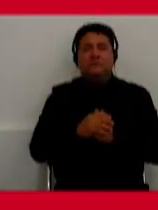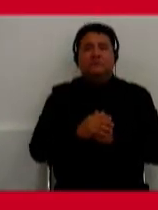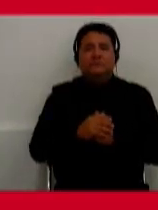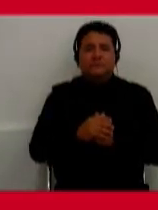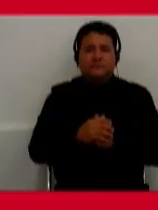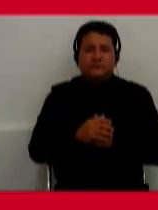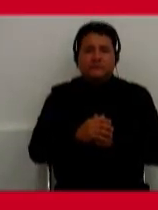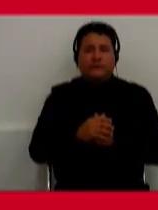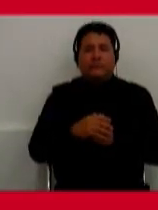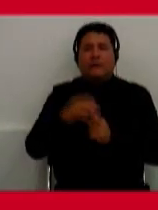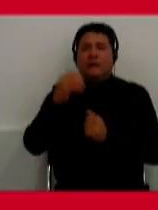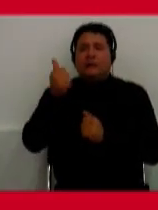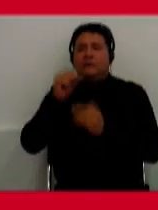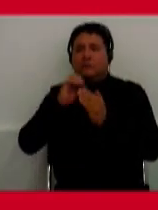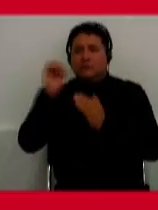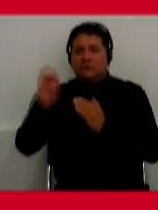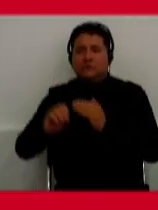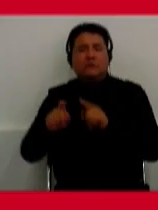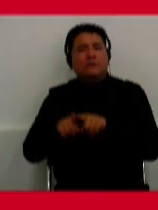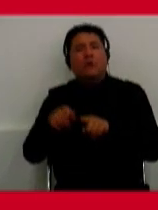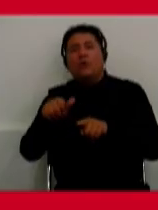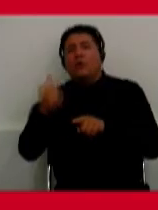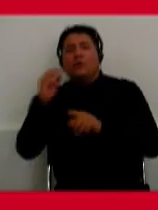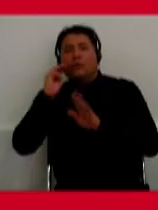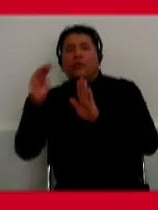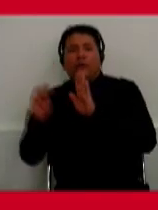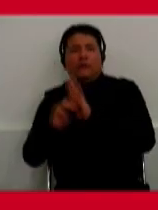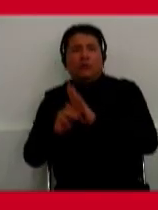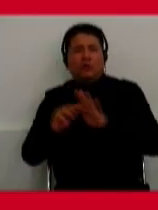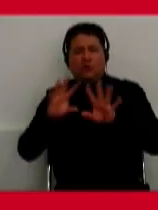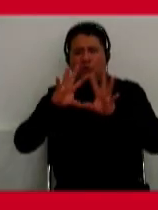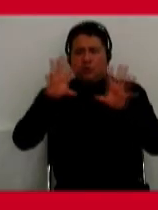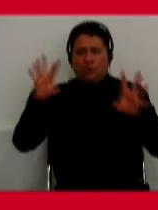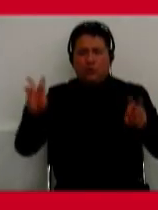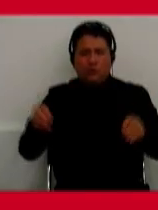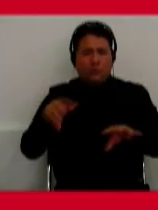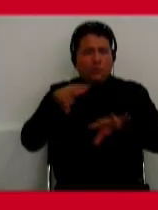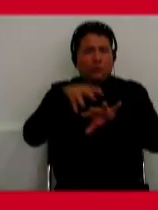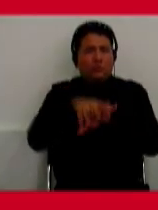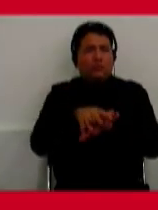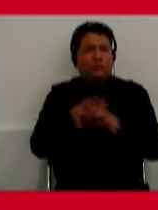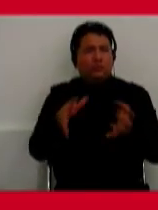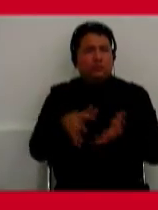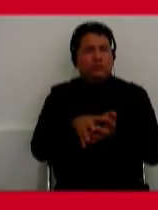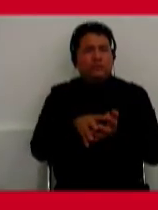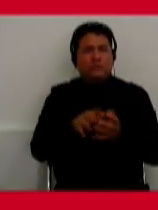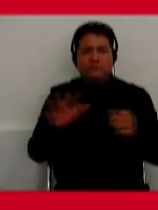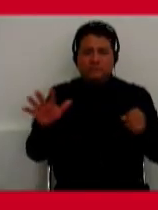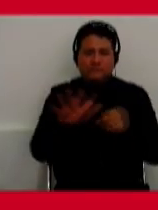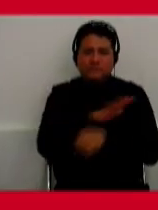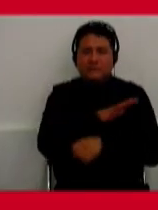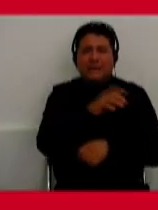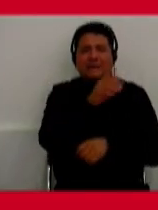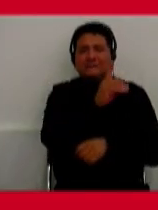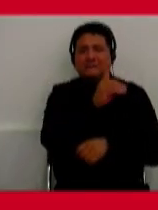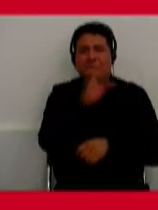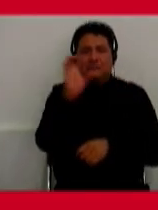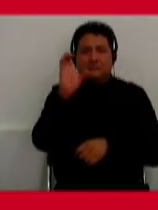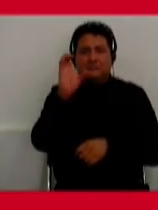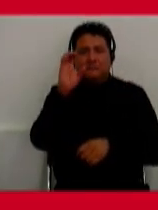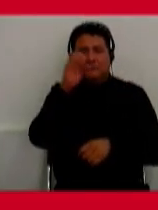el 10%. Esta integración hace que se construya el 100% del modelo